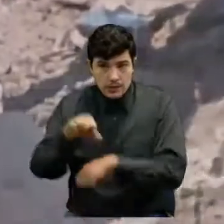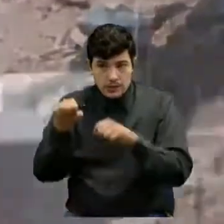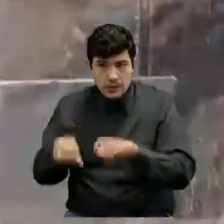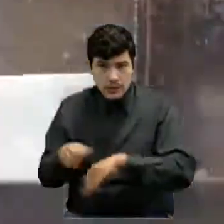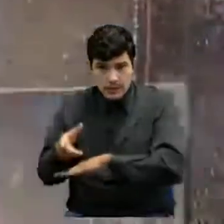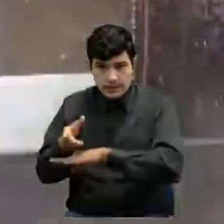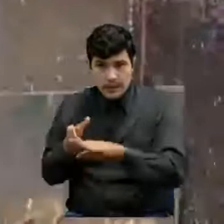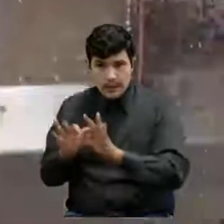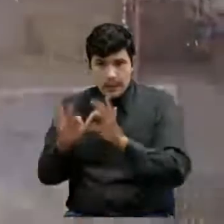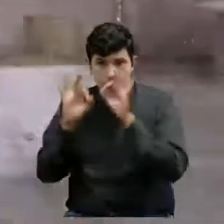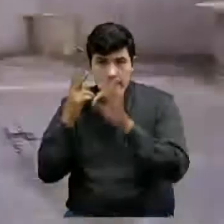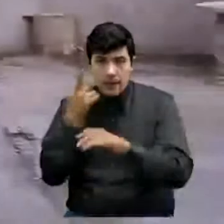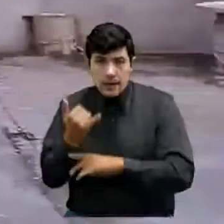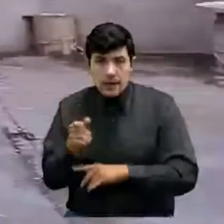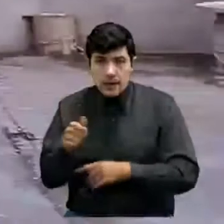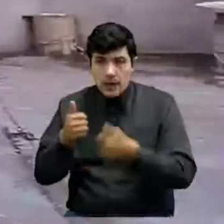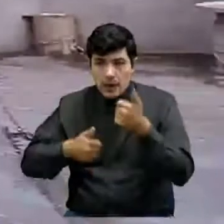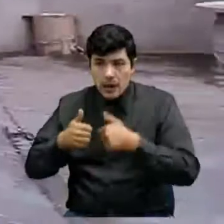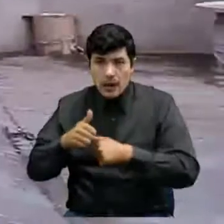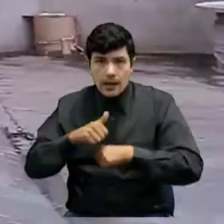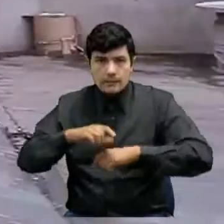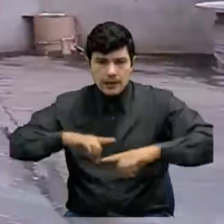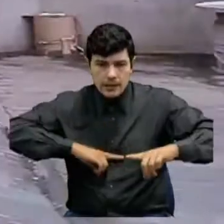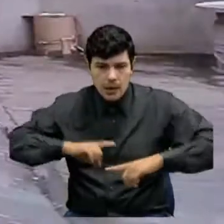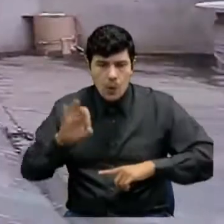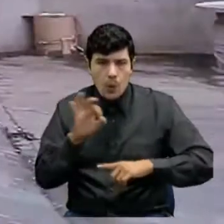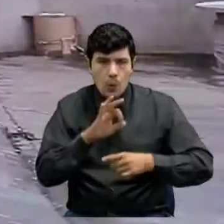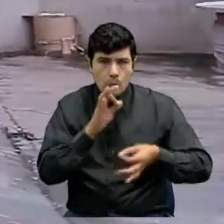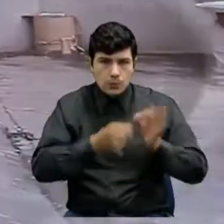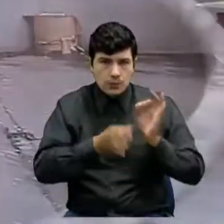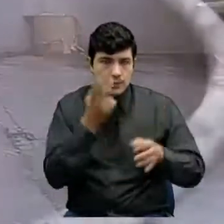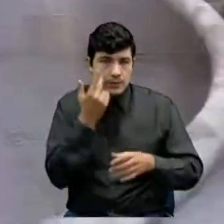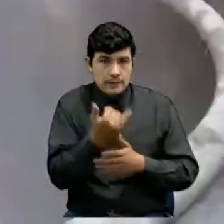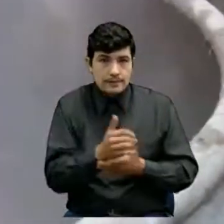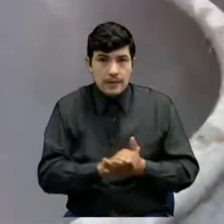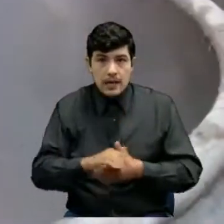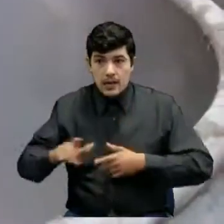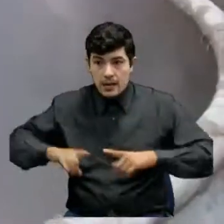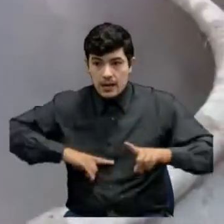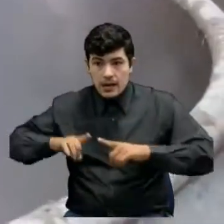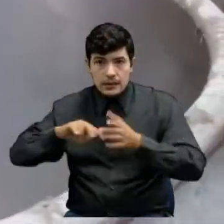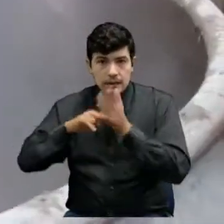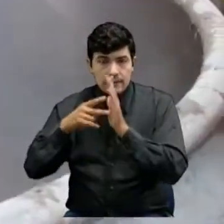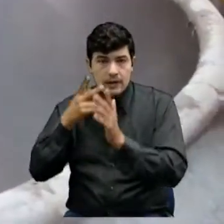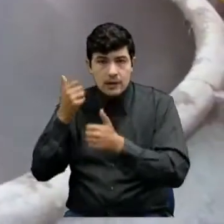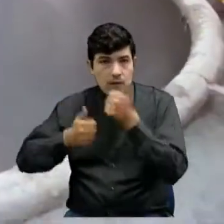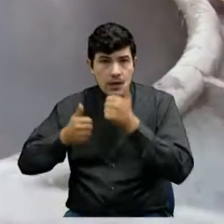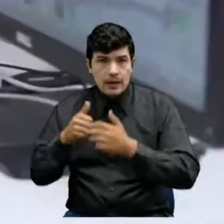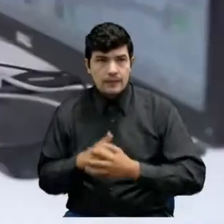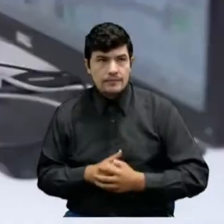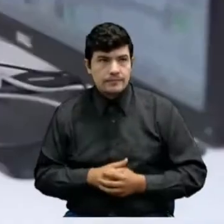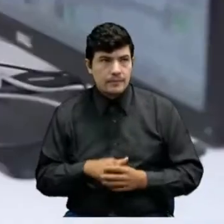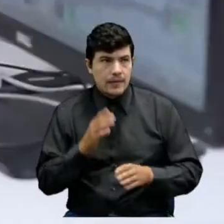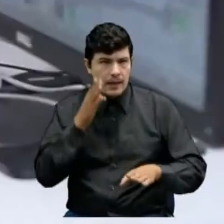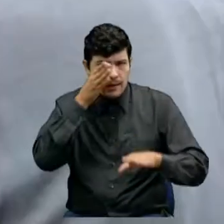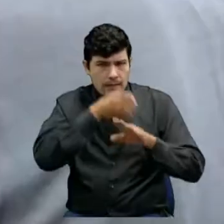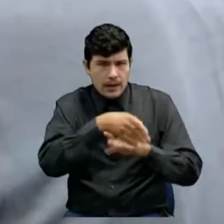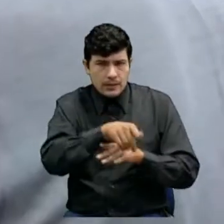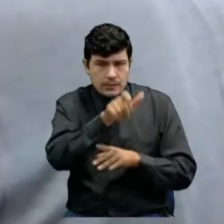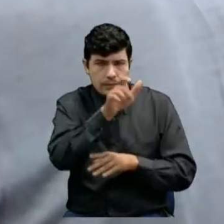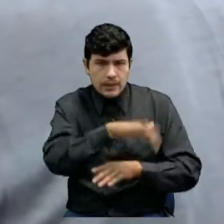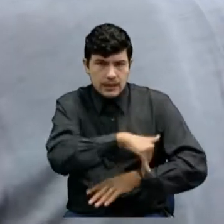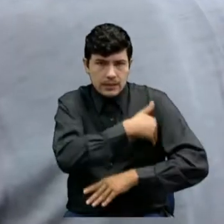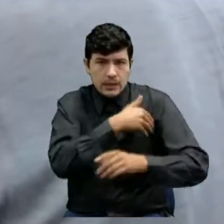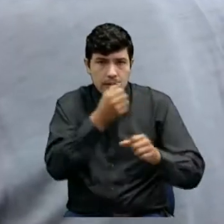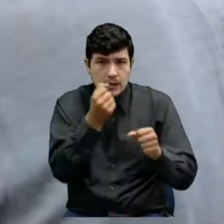reclamación, ya sea administrativa o ya sea judicial. Administrativa nos referimos cuando vamos ante el Ministerio de Trabajo, las